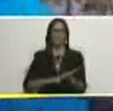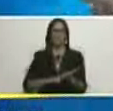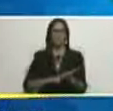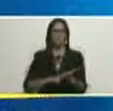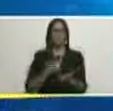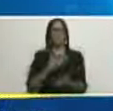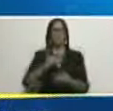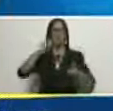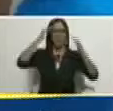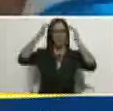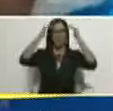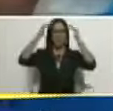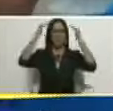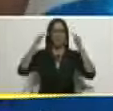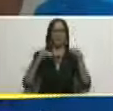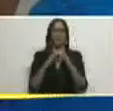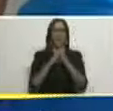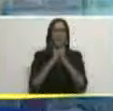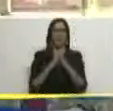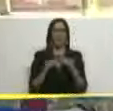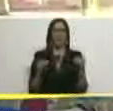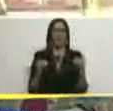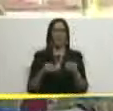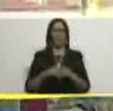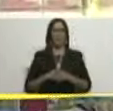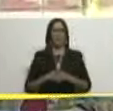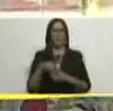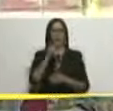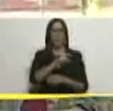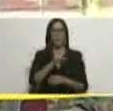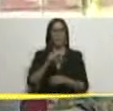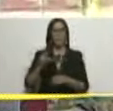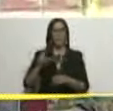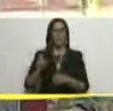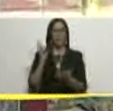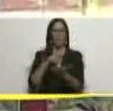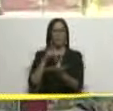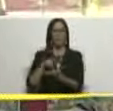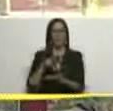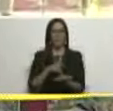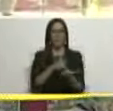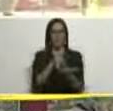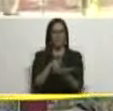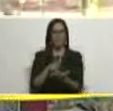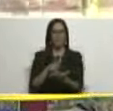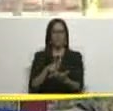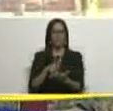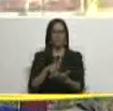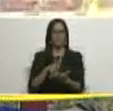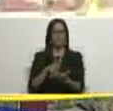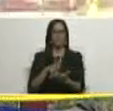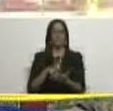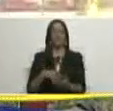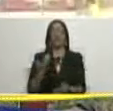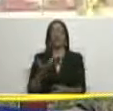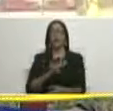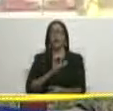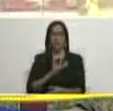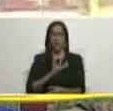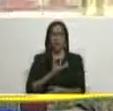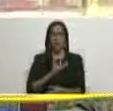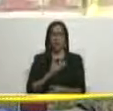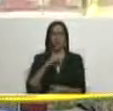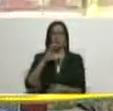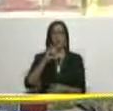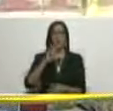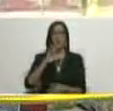Quiero saludar a todas las personas presentes, al alcalde de Coro, en